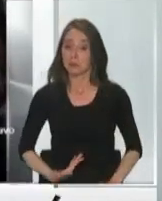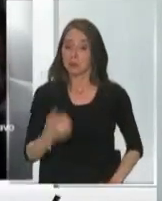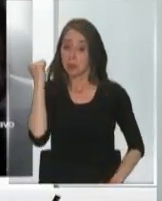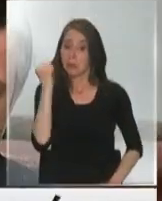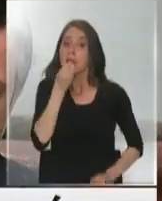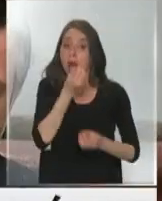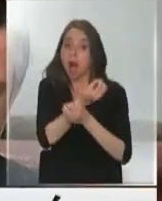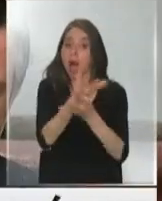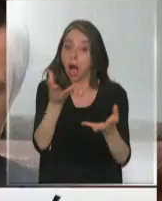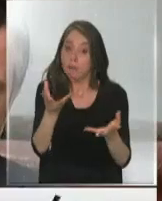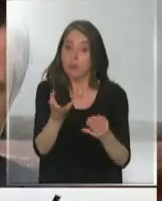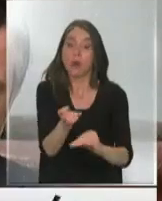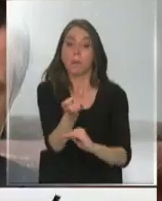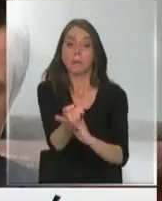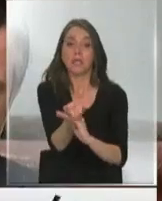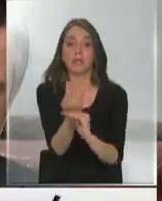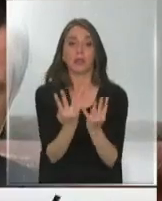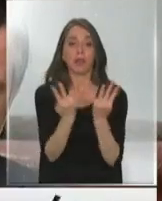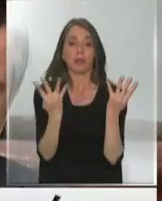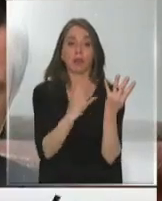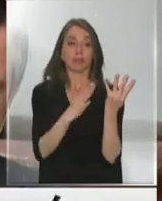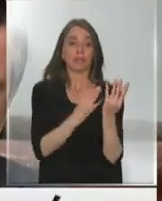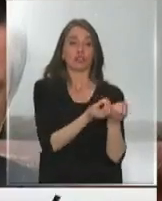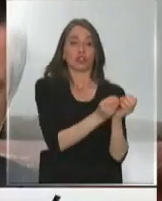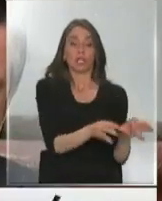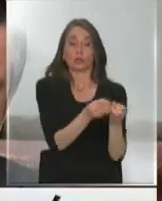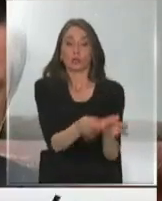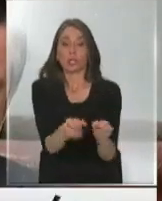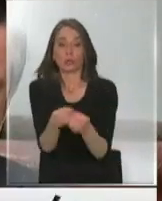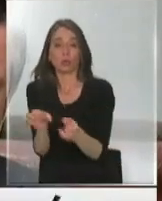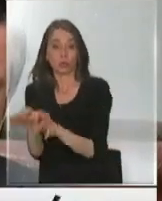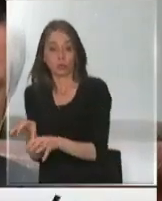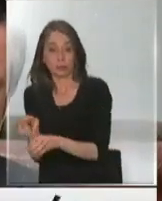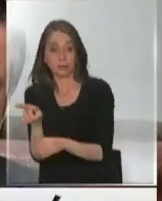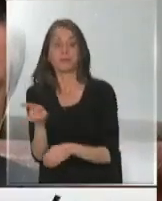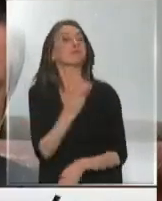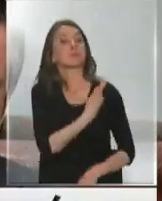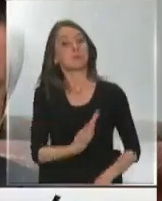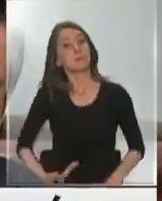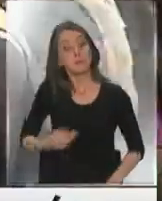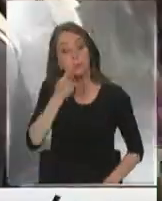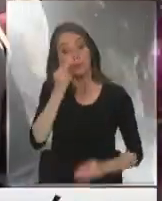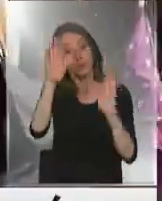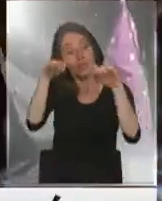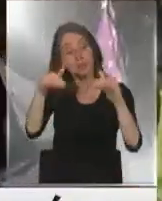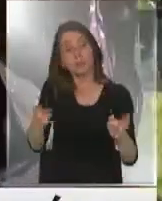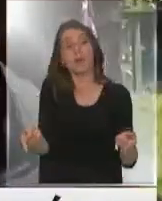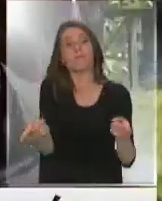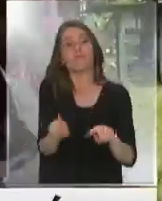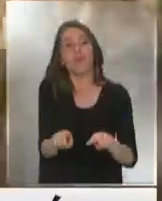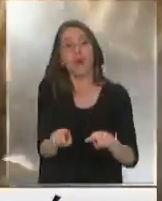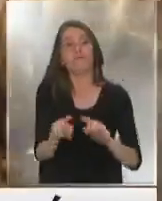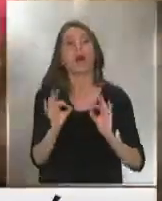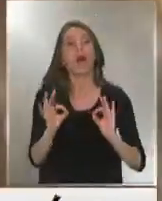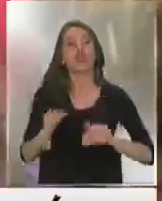presidente Sebastián Piñera, que pidió la renuncia a sus ministros. Mientras el mandatario hace un llamado a retomar la